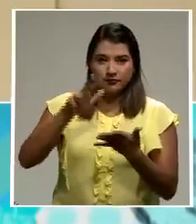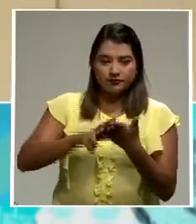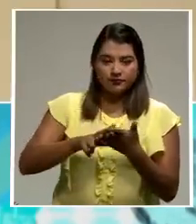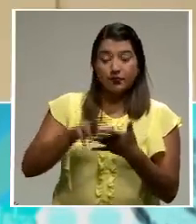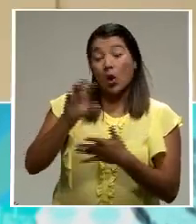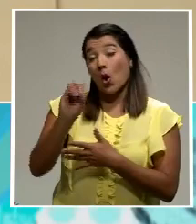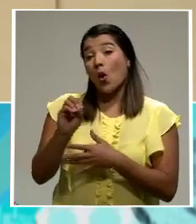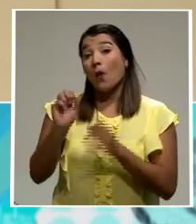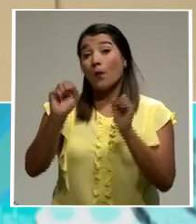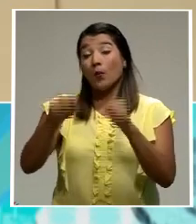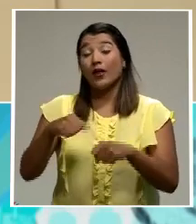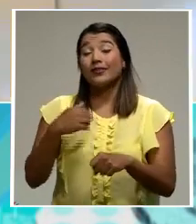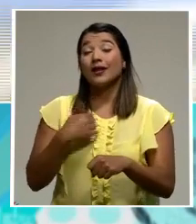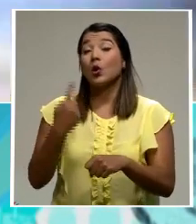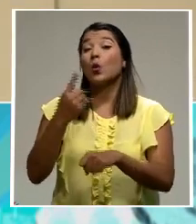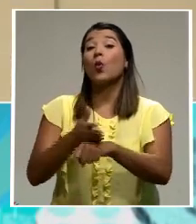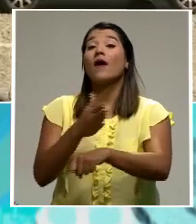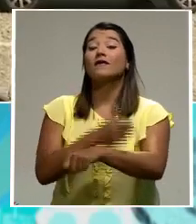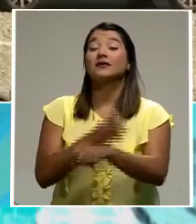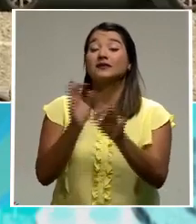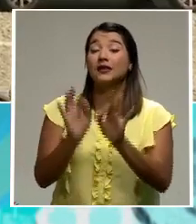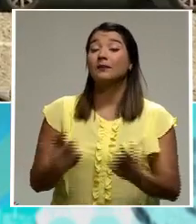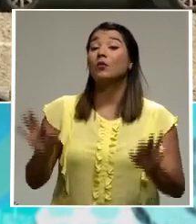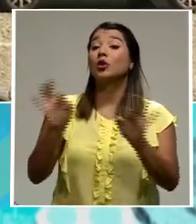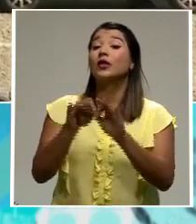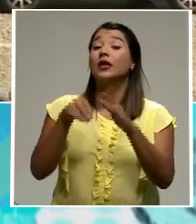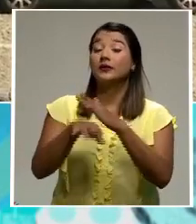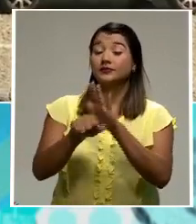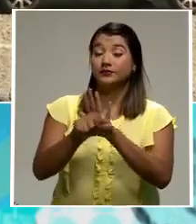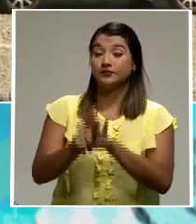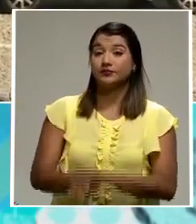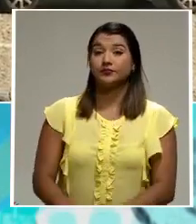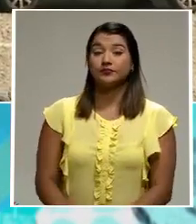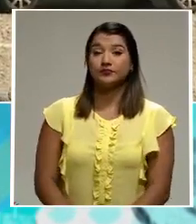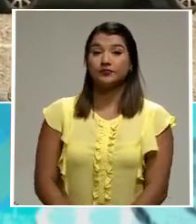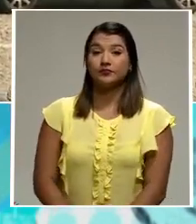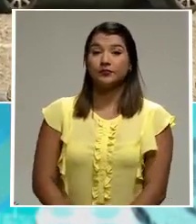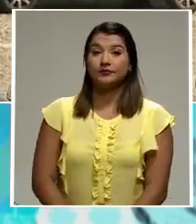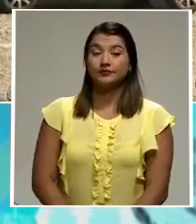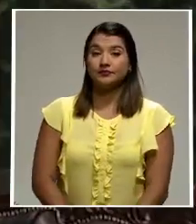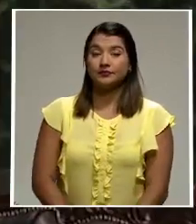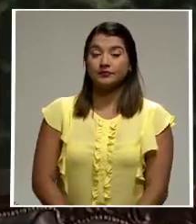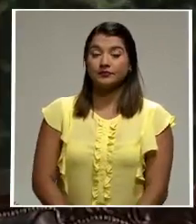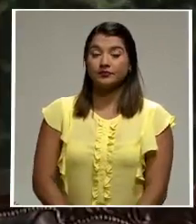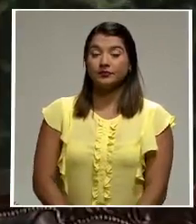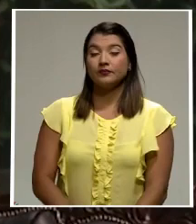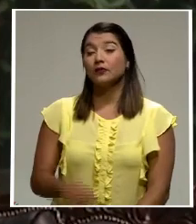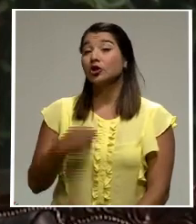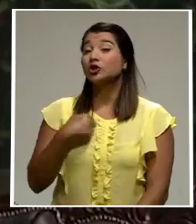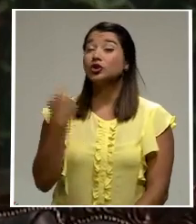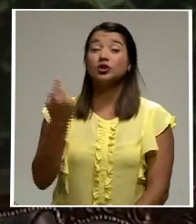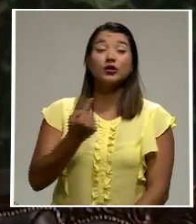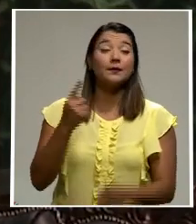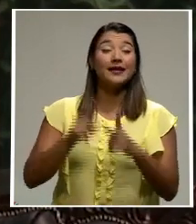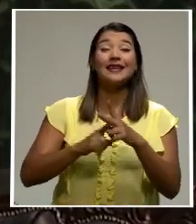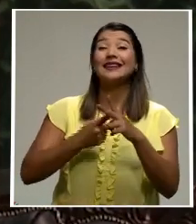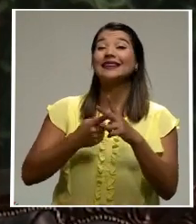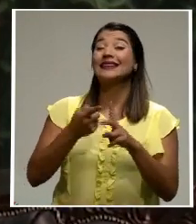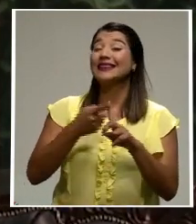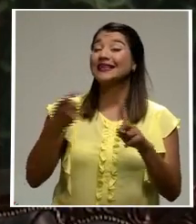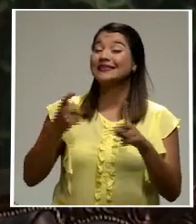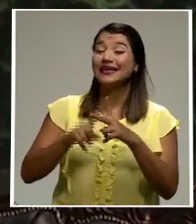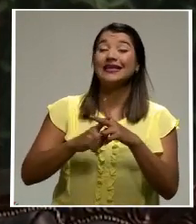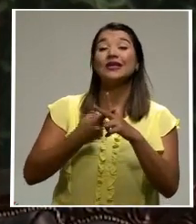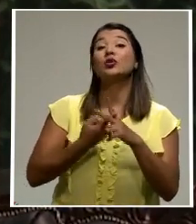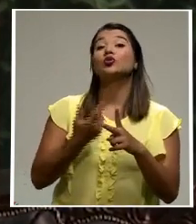siquiera tengan un avance importante en la Asamblea Legislativa. Yo siempre desde el puro inicio divide en dos esto.